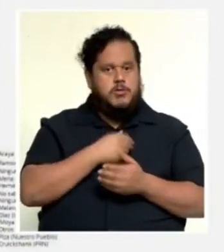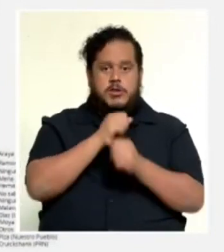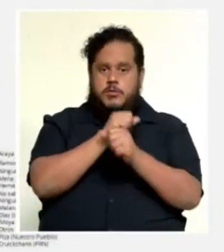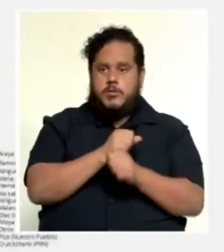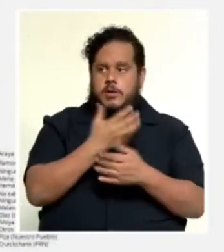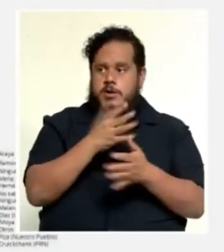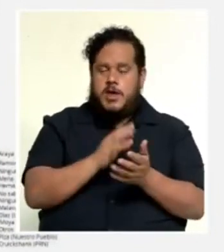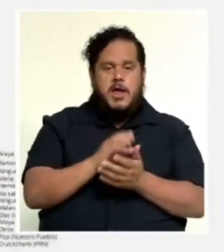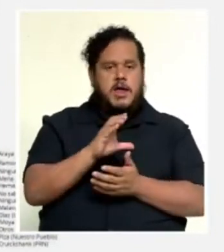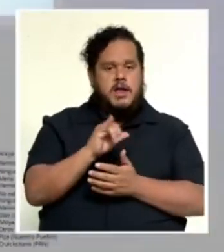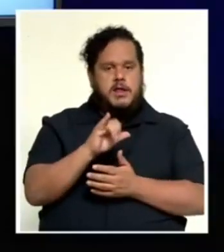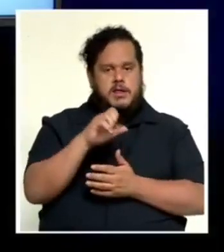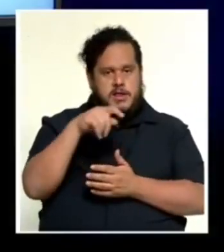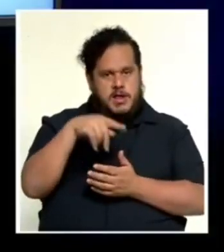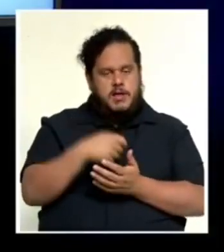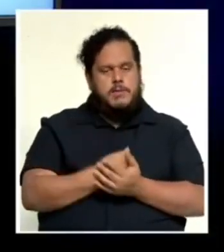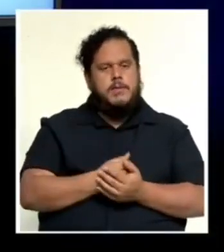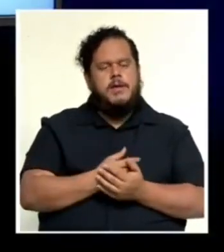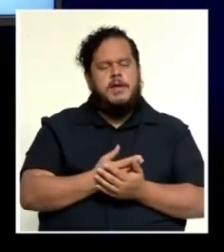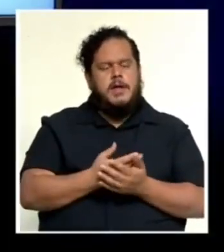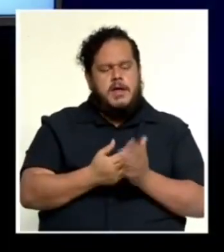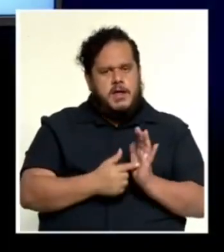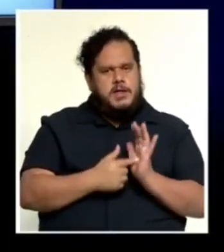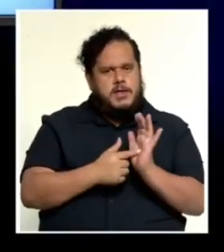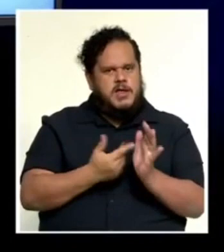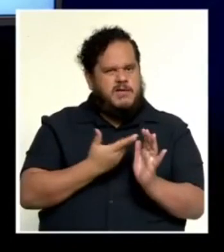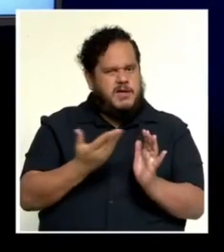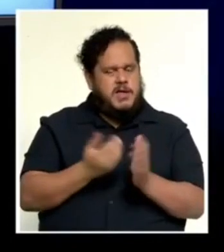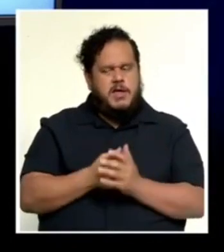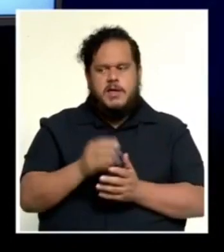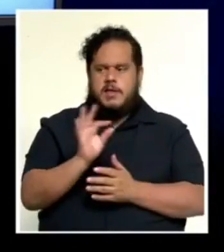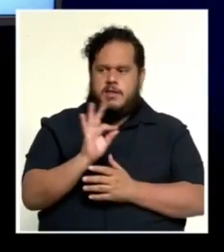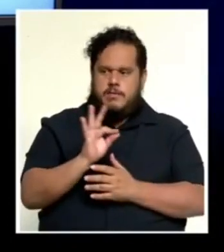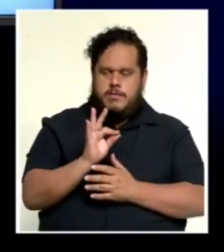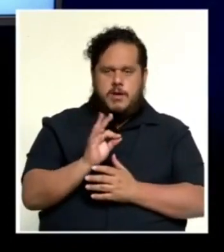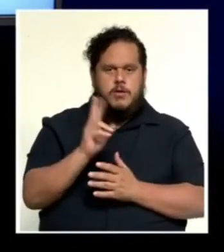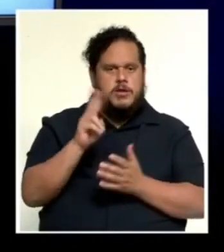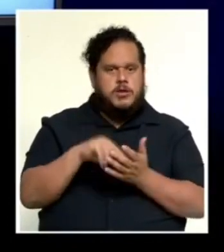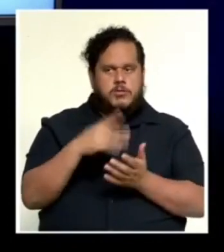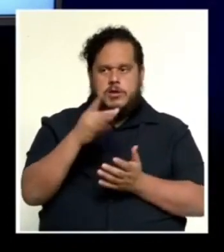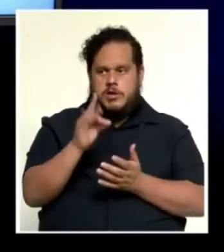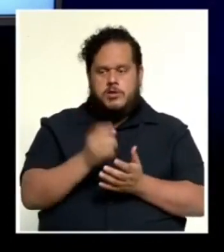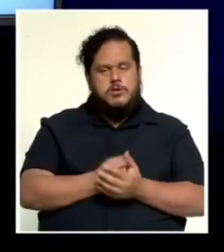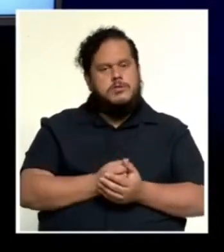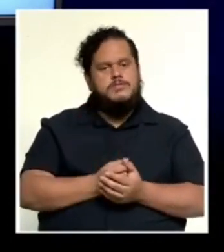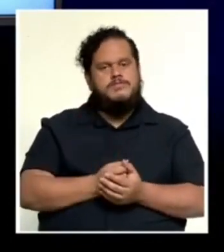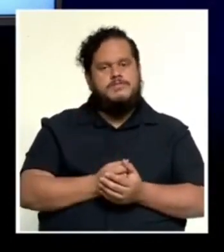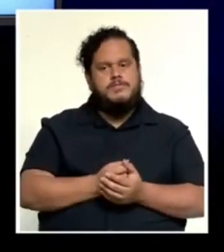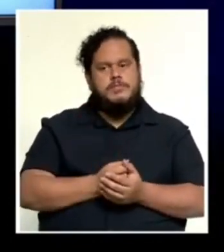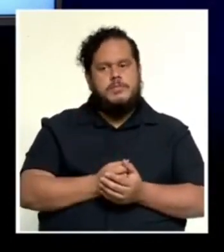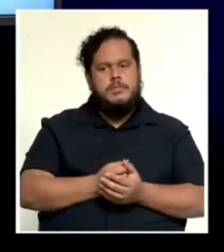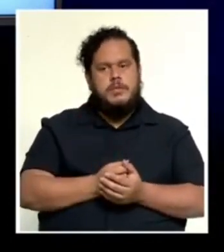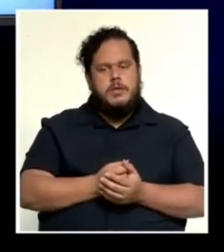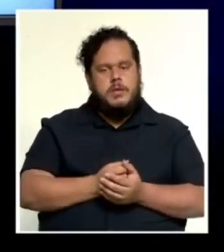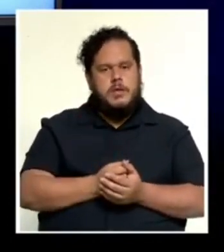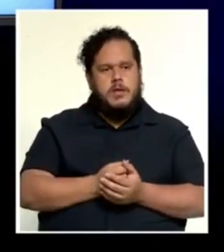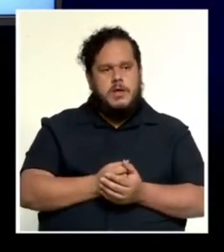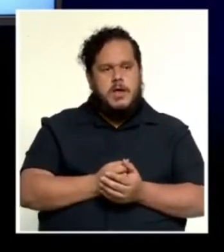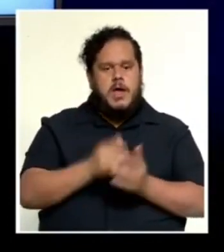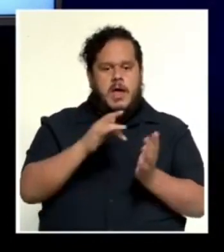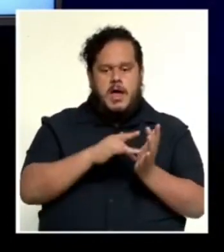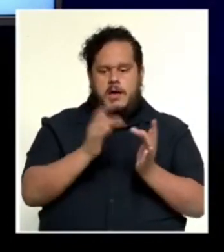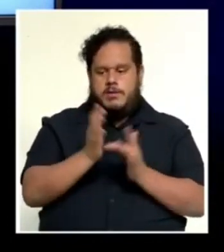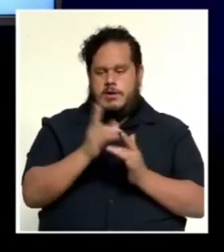ya el Centro de Investigación de Estudios Políticos, revelaba que entre febrero del 2018, ¿verdad?, a abril